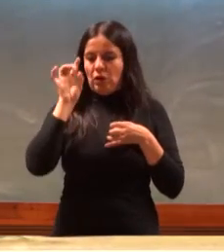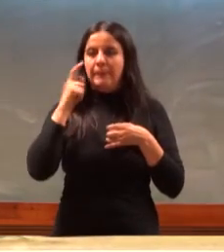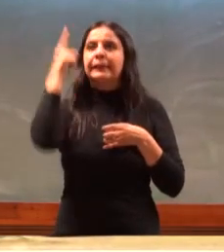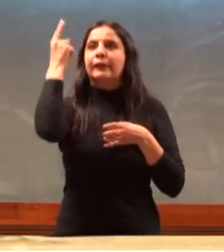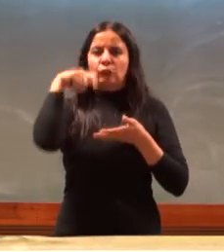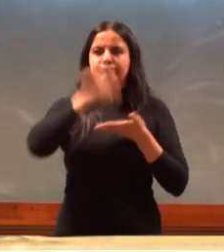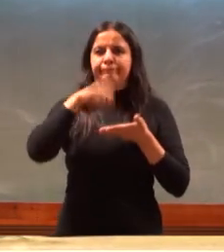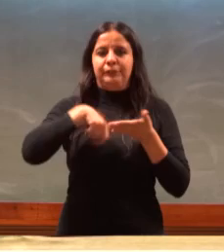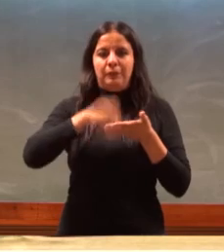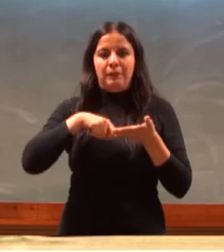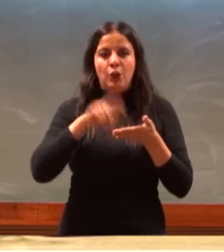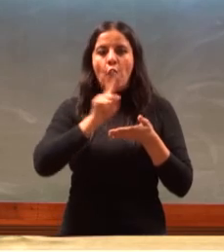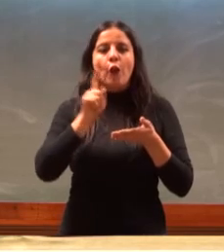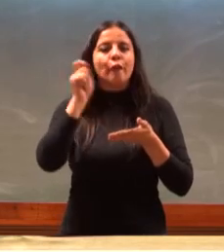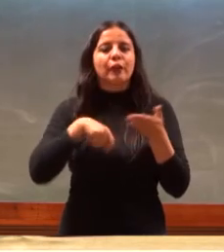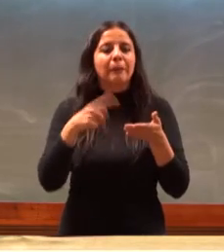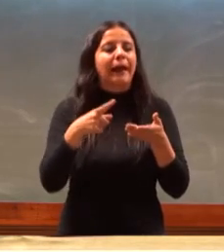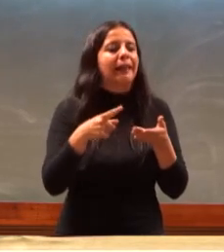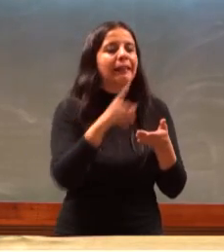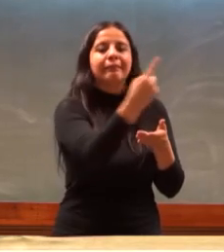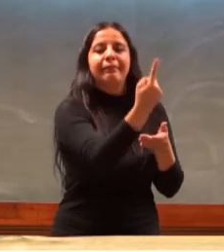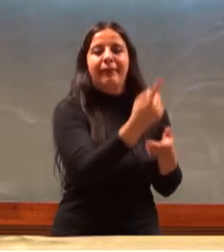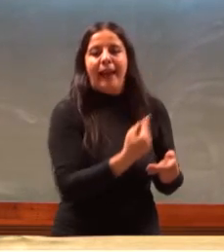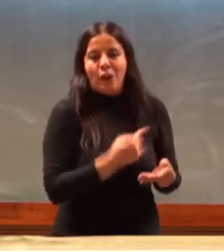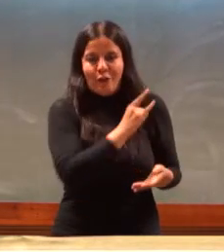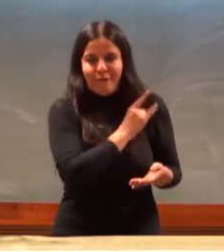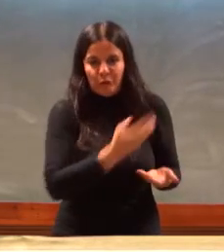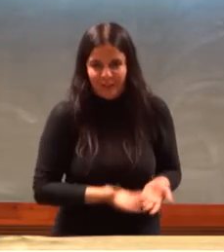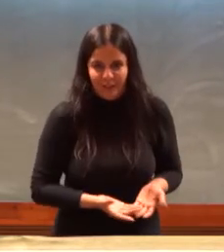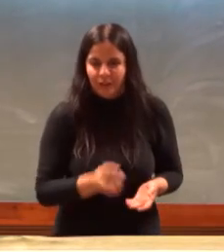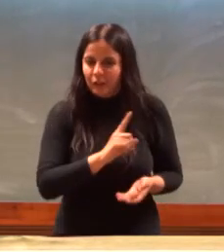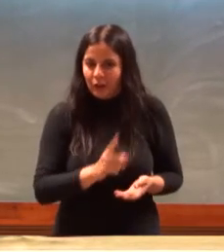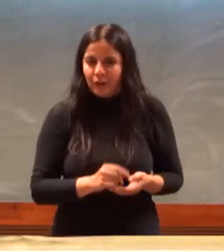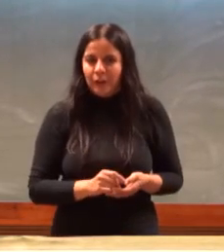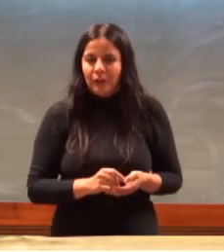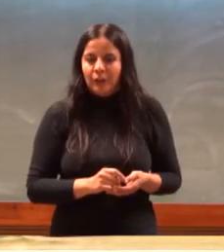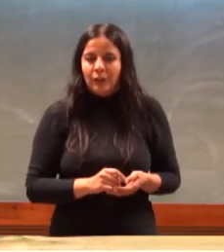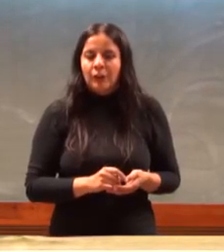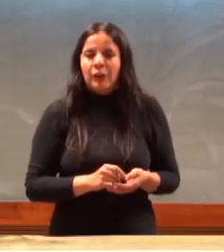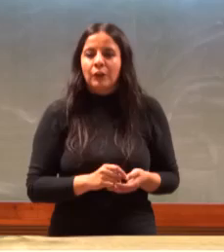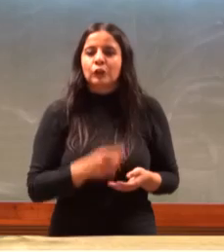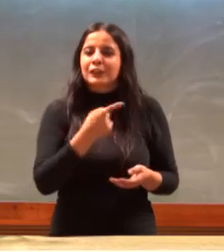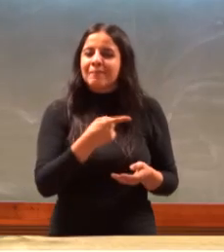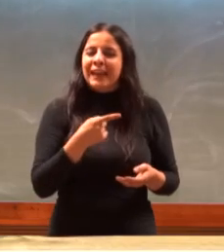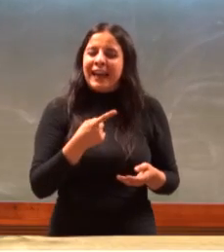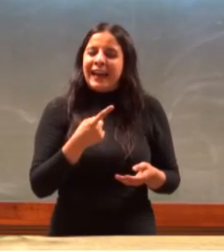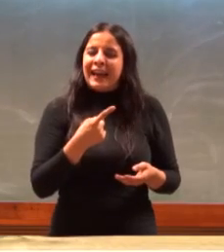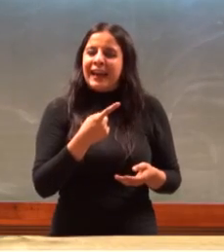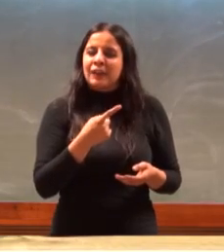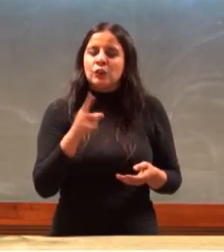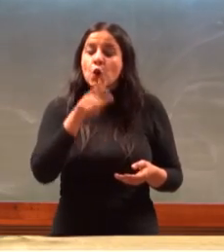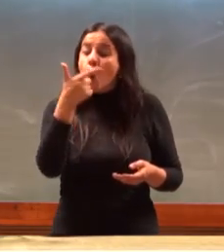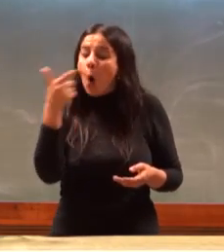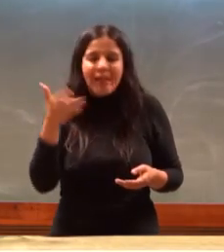lo firman los decanos estos convenios lo firma el reactor Incluso el rector lo firmó y después dio cuenta en el consejo superior es decir no hubo una